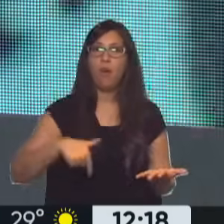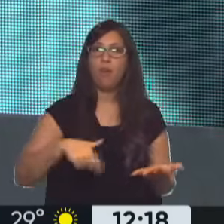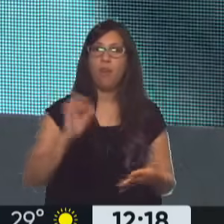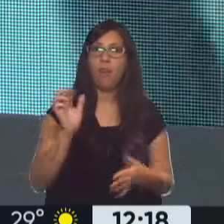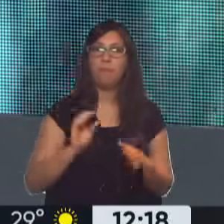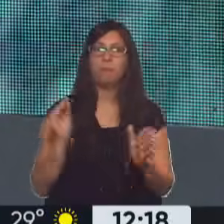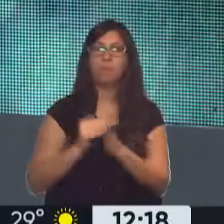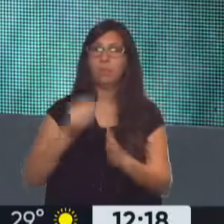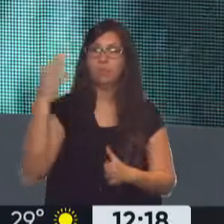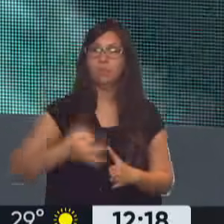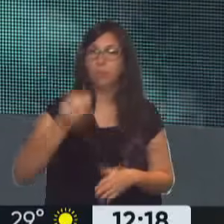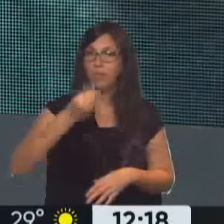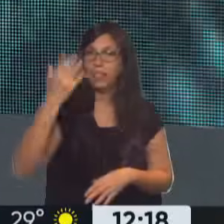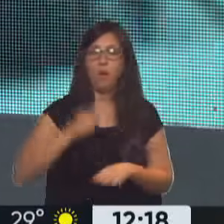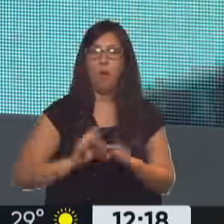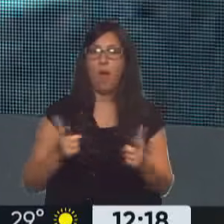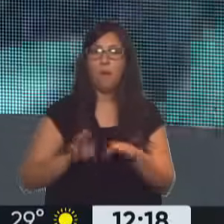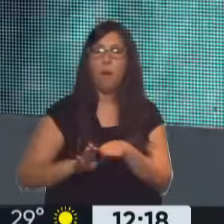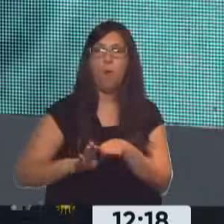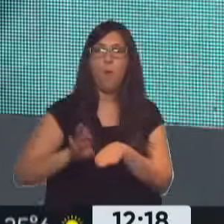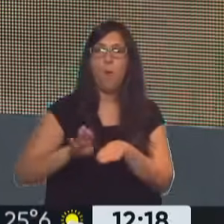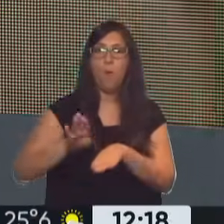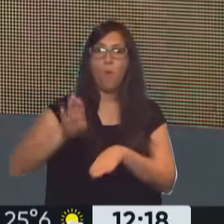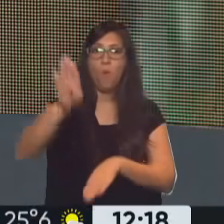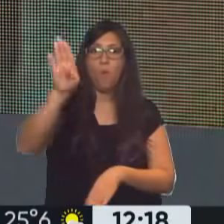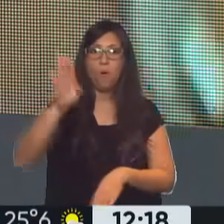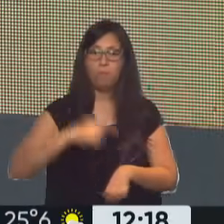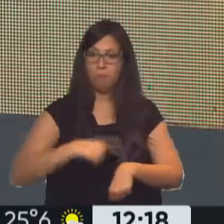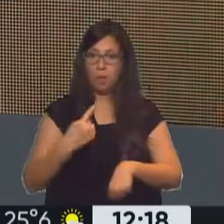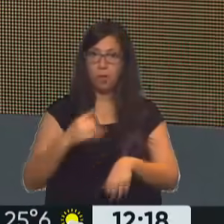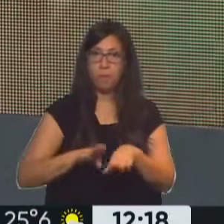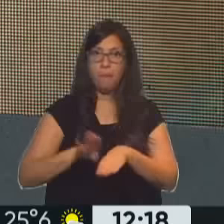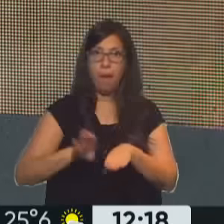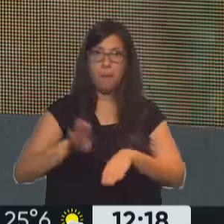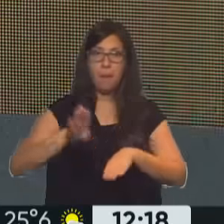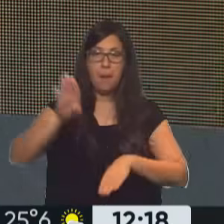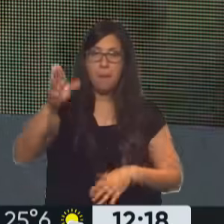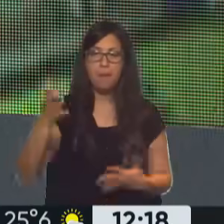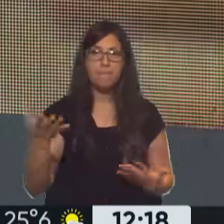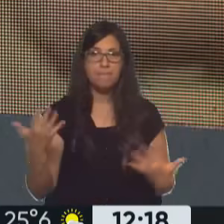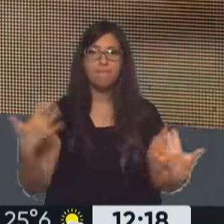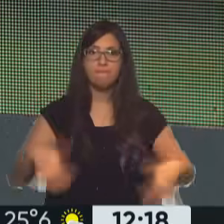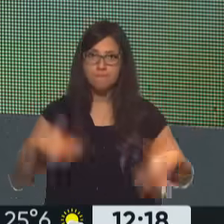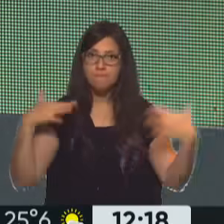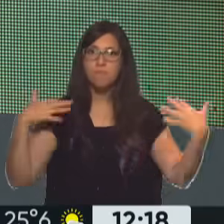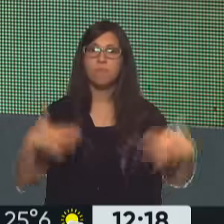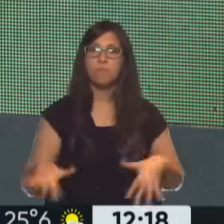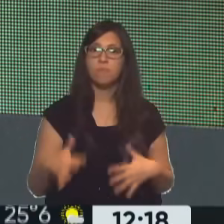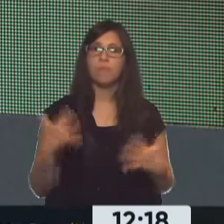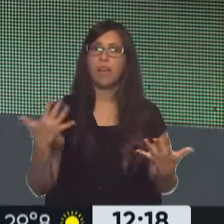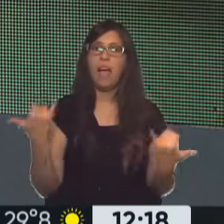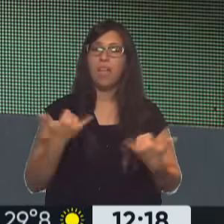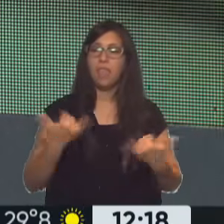precio porque está bueno creciendo el minuto a minuto no está subiendo y y obviamente hay